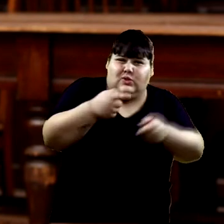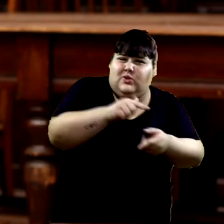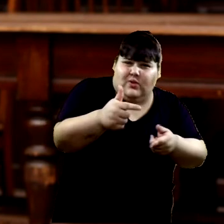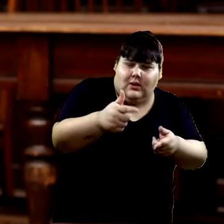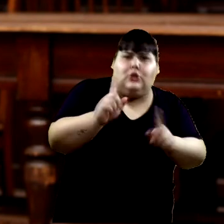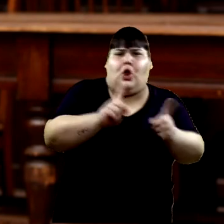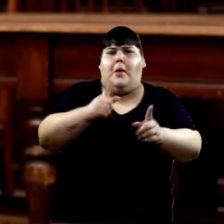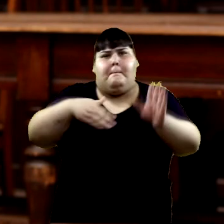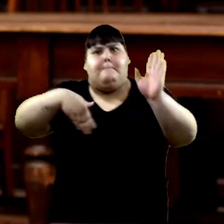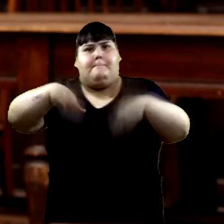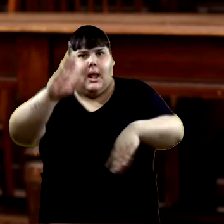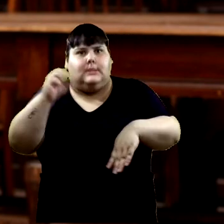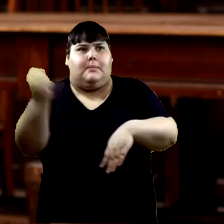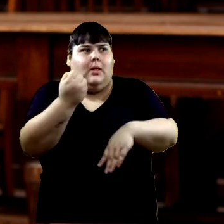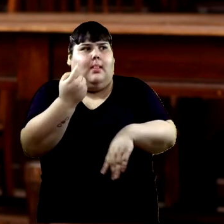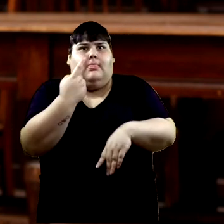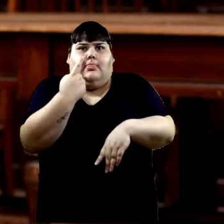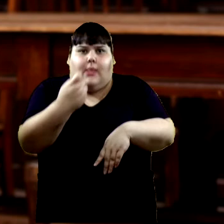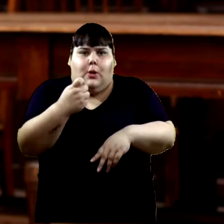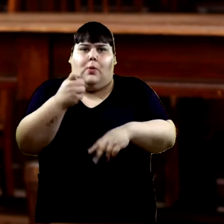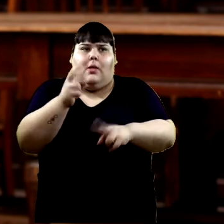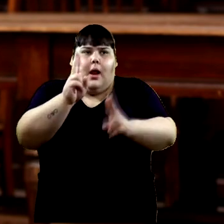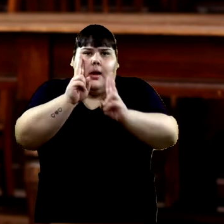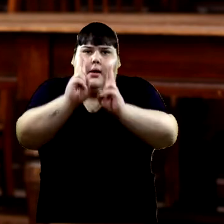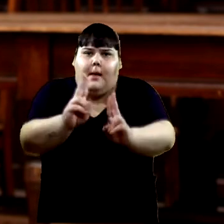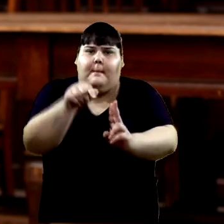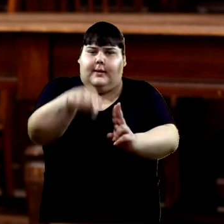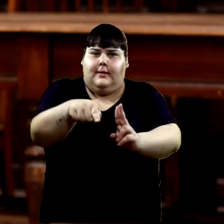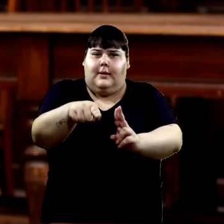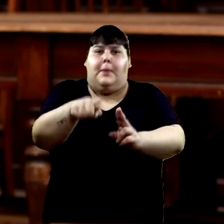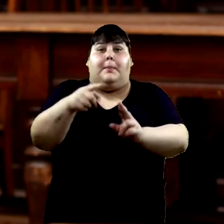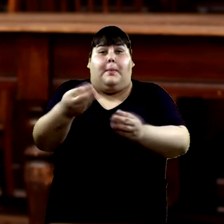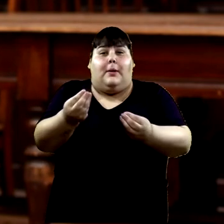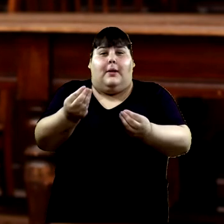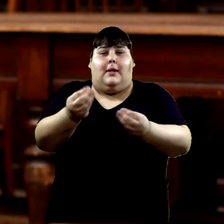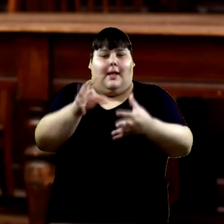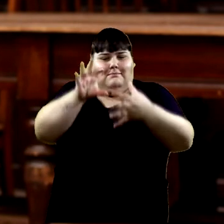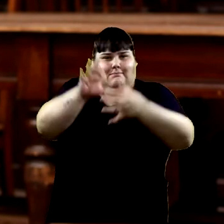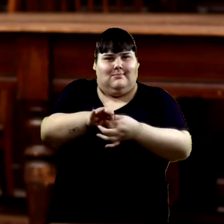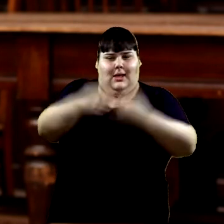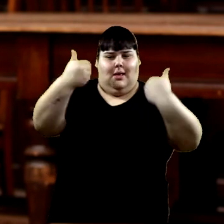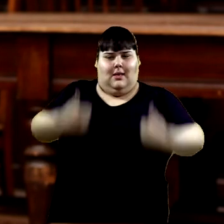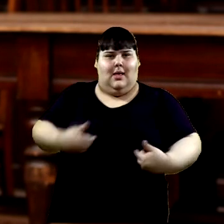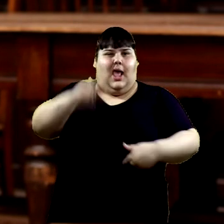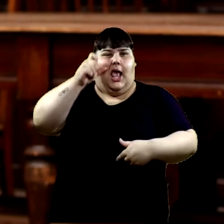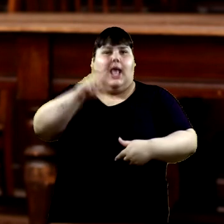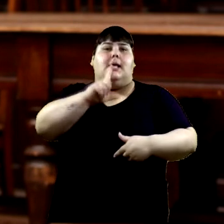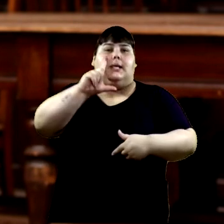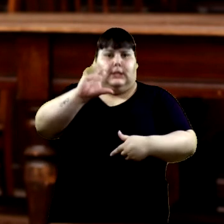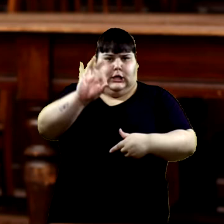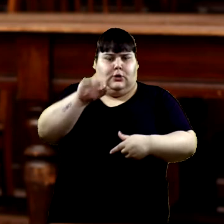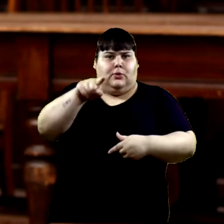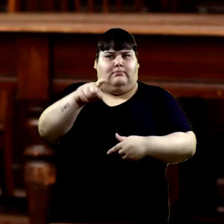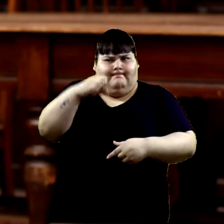no tener prejuicios, es darte cuenta y ser respetuoso del otro. Hay un sentido ético acá de, que es muy importante,